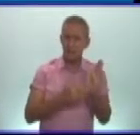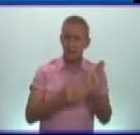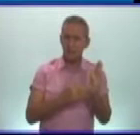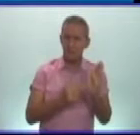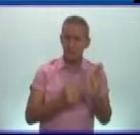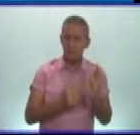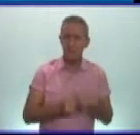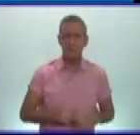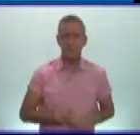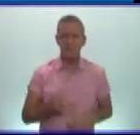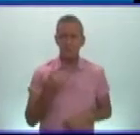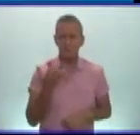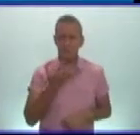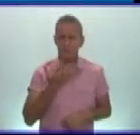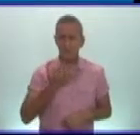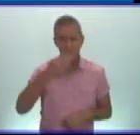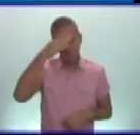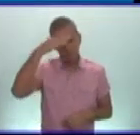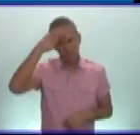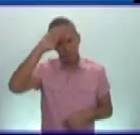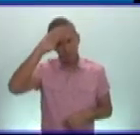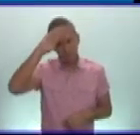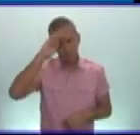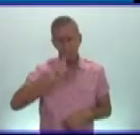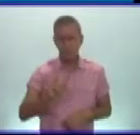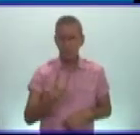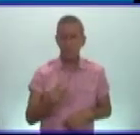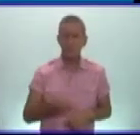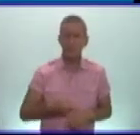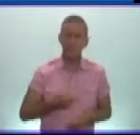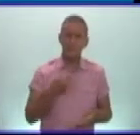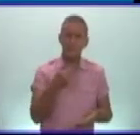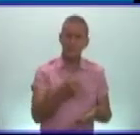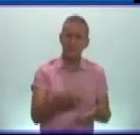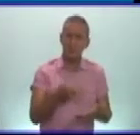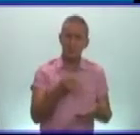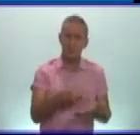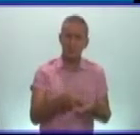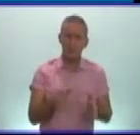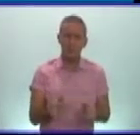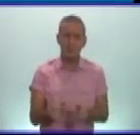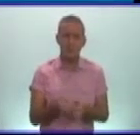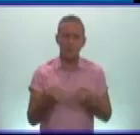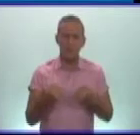debe gastarse en pan lo que hace falta para pólvora. Le saluda